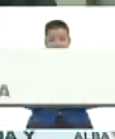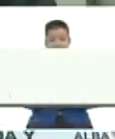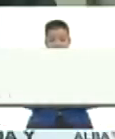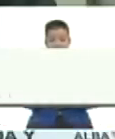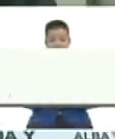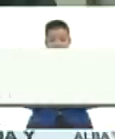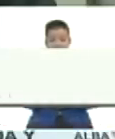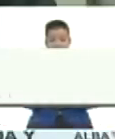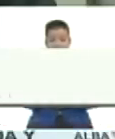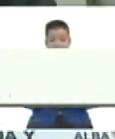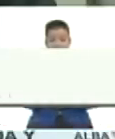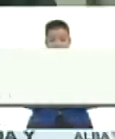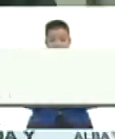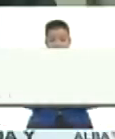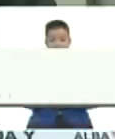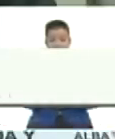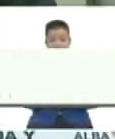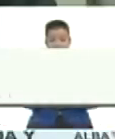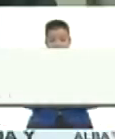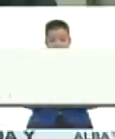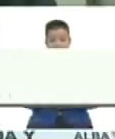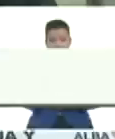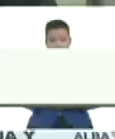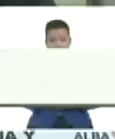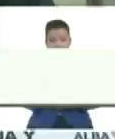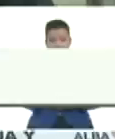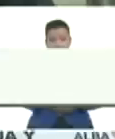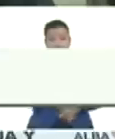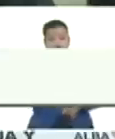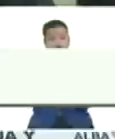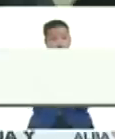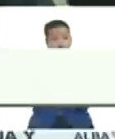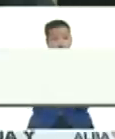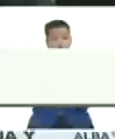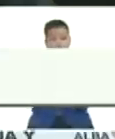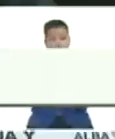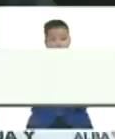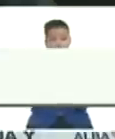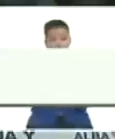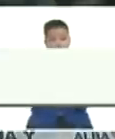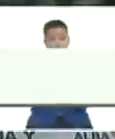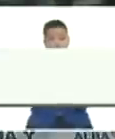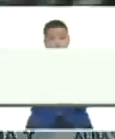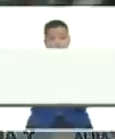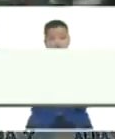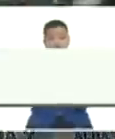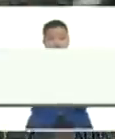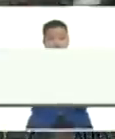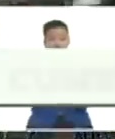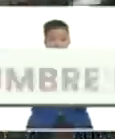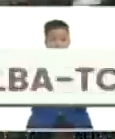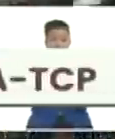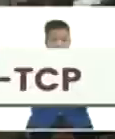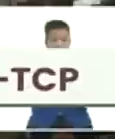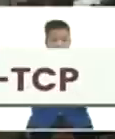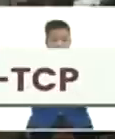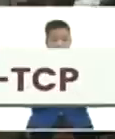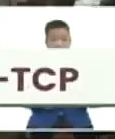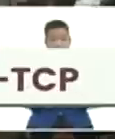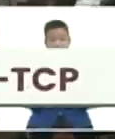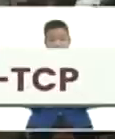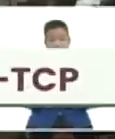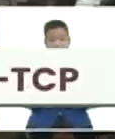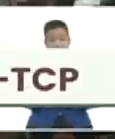Prime Minister Ralph González, Senior Caribbean Statesman and Prime Minister of St. Vincent and the Grenadines,